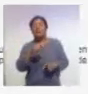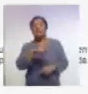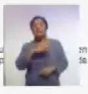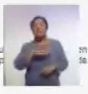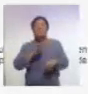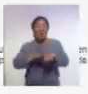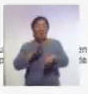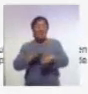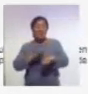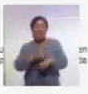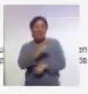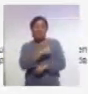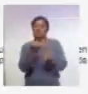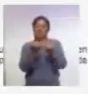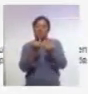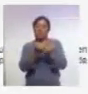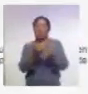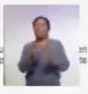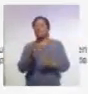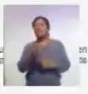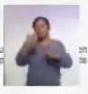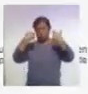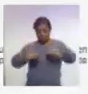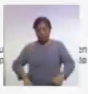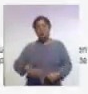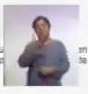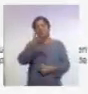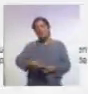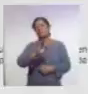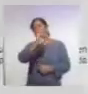no sean mayor del 10% de la superficie corporal.